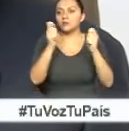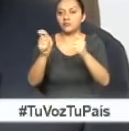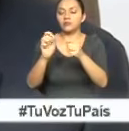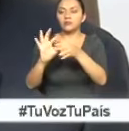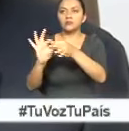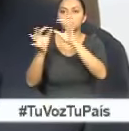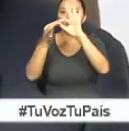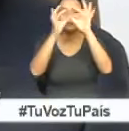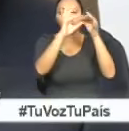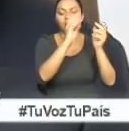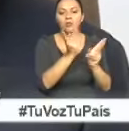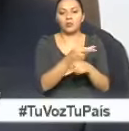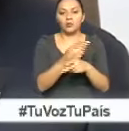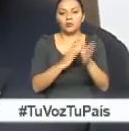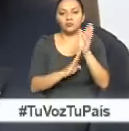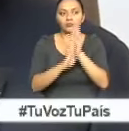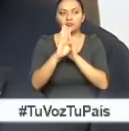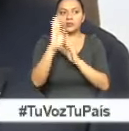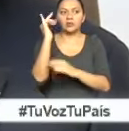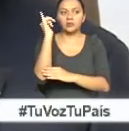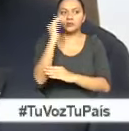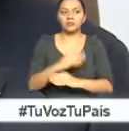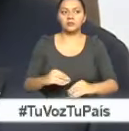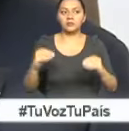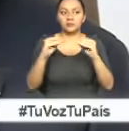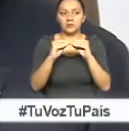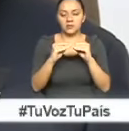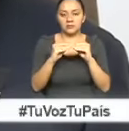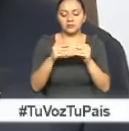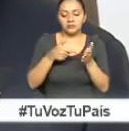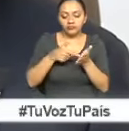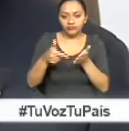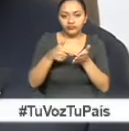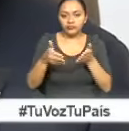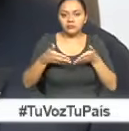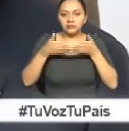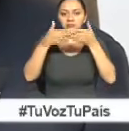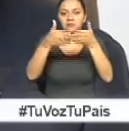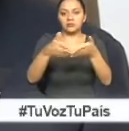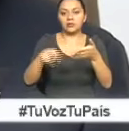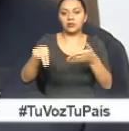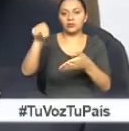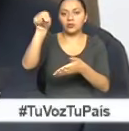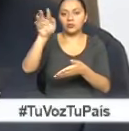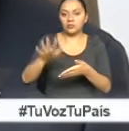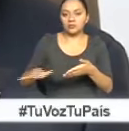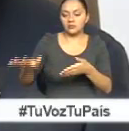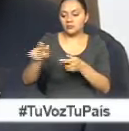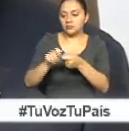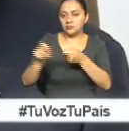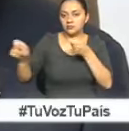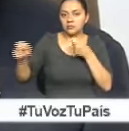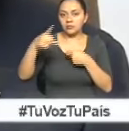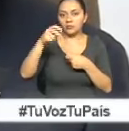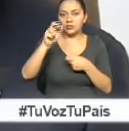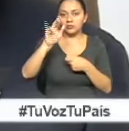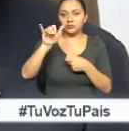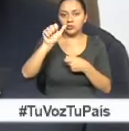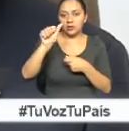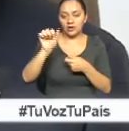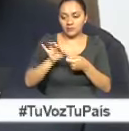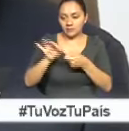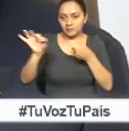de industrias que vamos a seguir potencializando junto al astillero que va a estar al norte del puerto de Aguas Profundas. El astillero también es una inversión muy importante